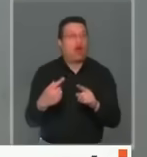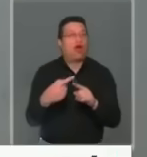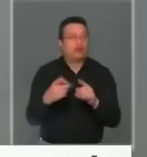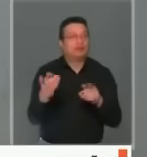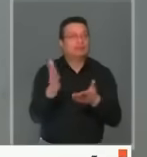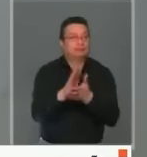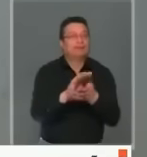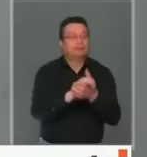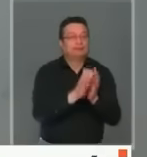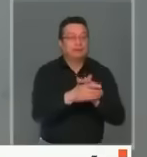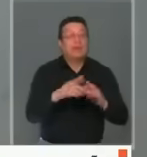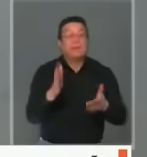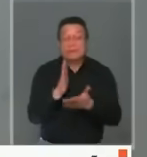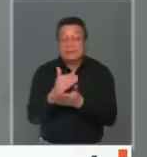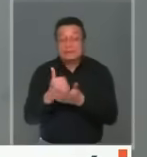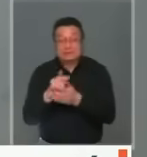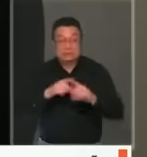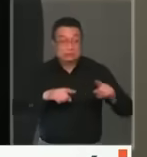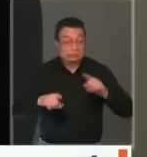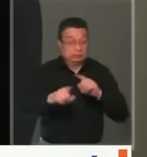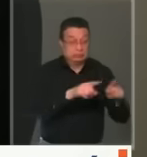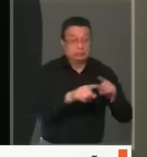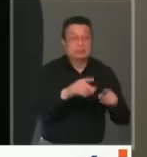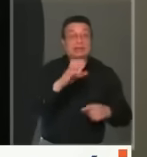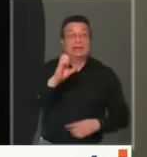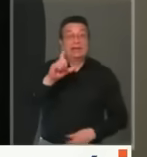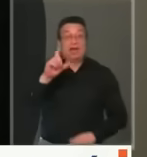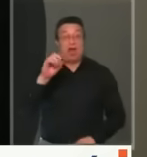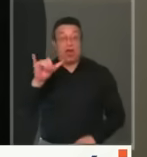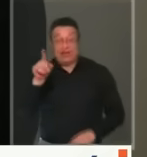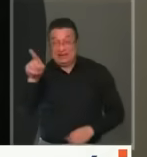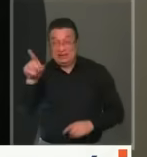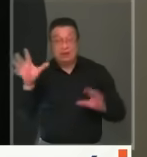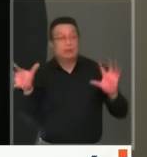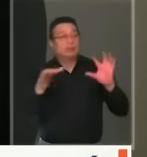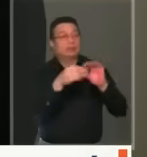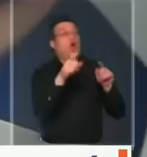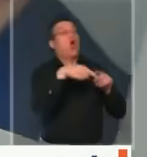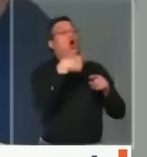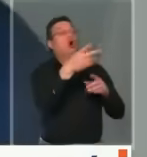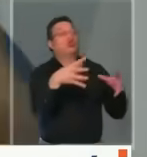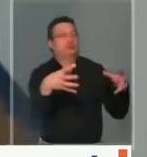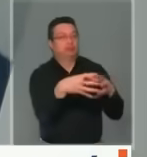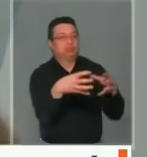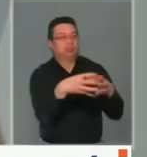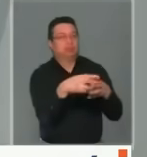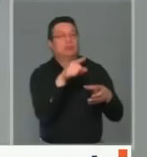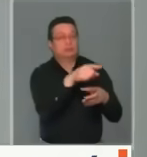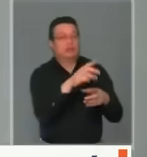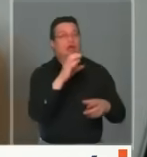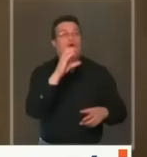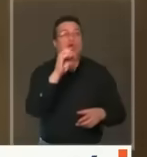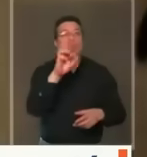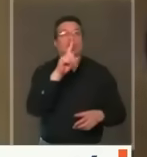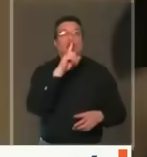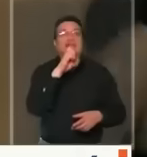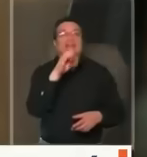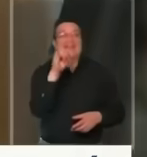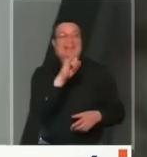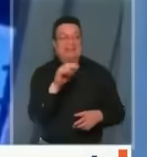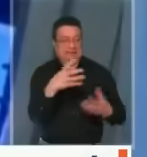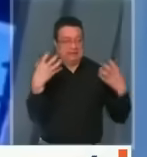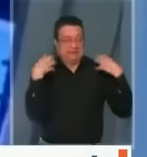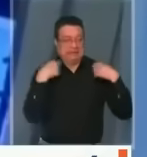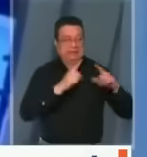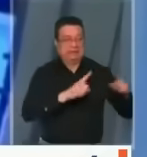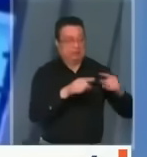logística que se necesitaba para ese delito, Eloy contacta a otra banda criminal que es liderada por Cortés Dote, y estos sujetos